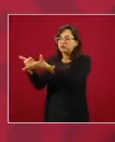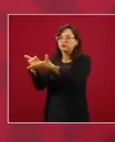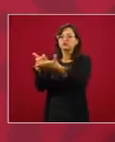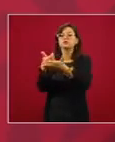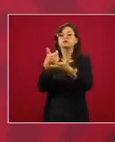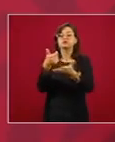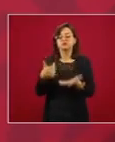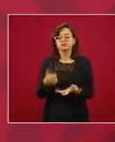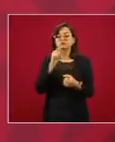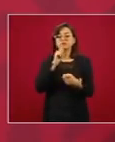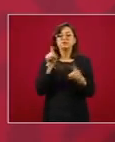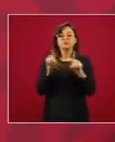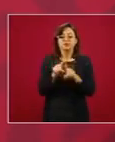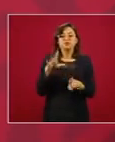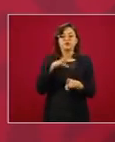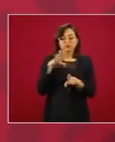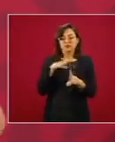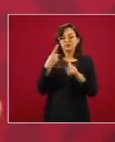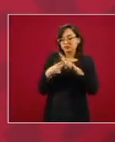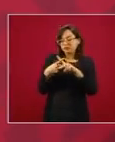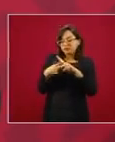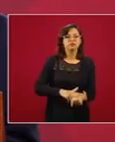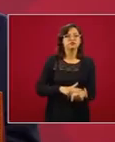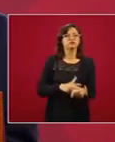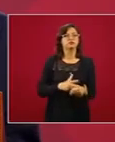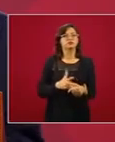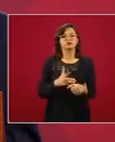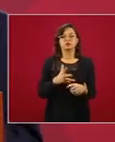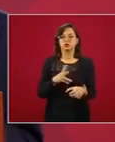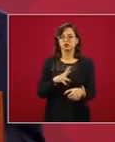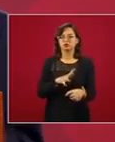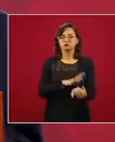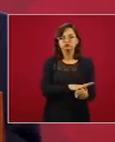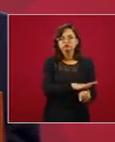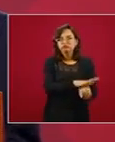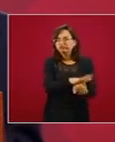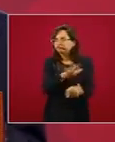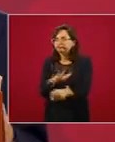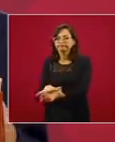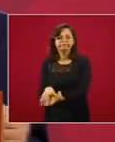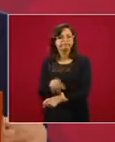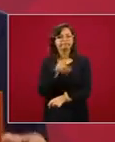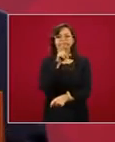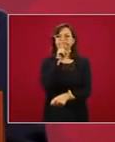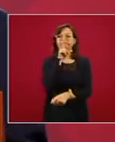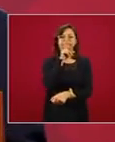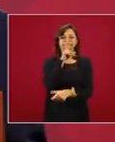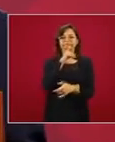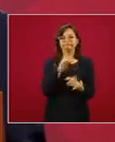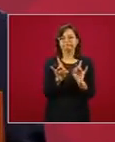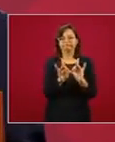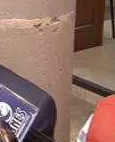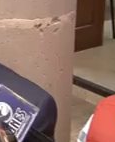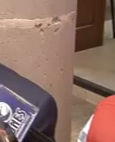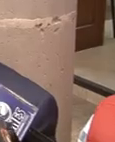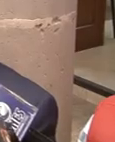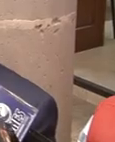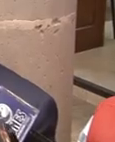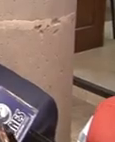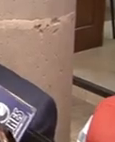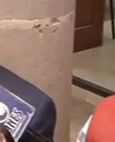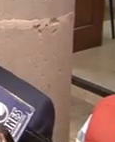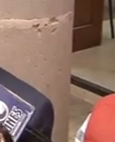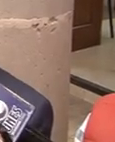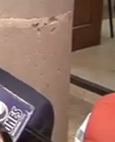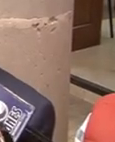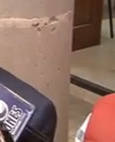la posible desaprobación de la reforma, pasaría como el primer mandatario en sobrepasar la Constitución. Si